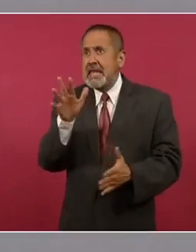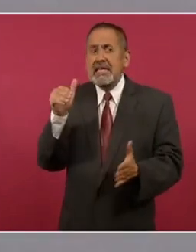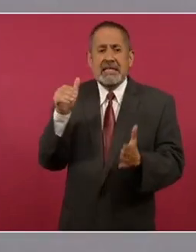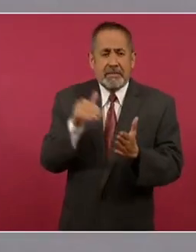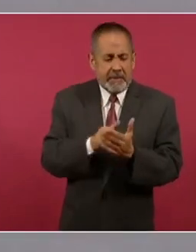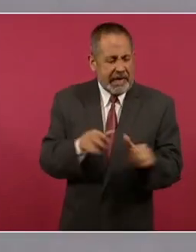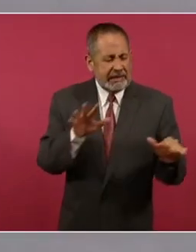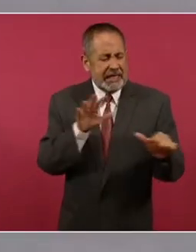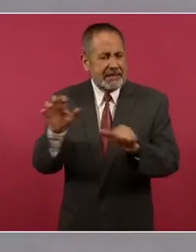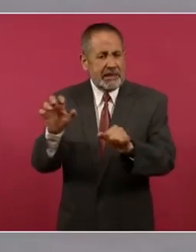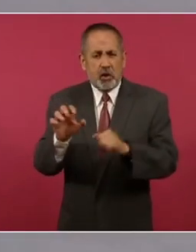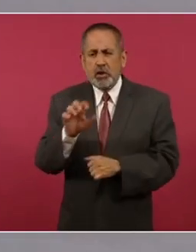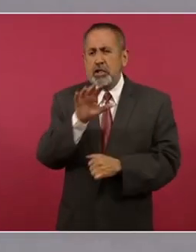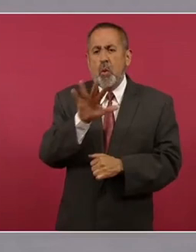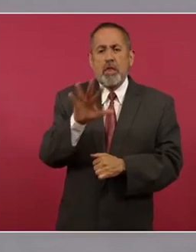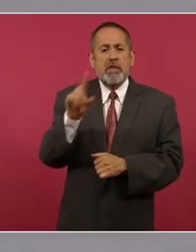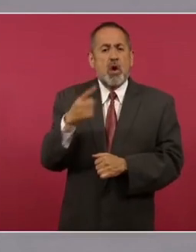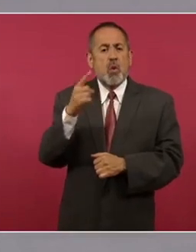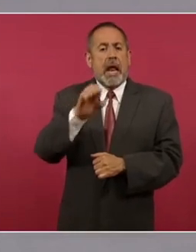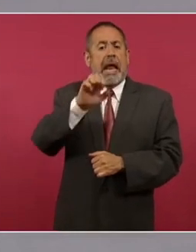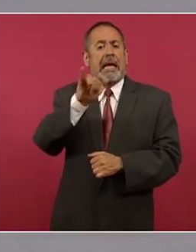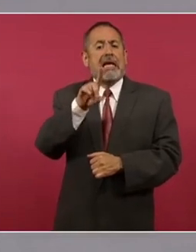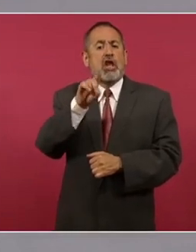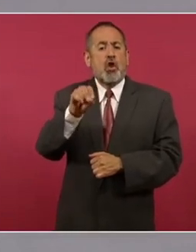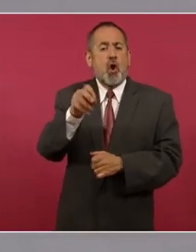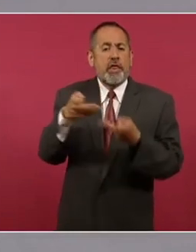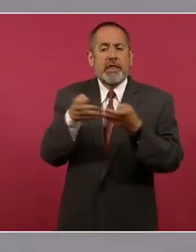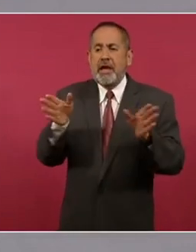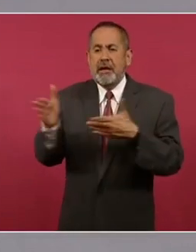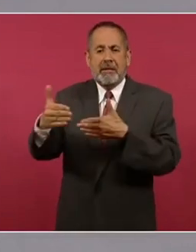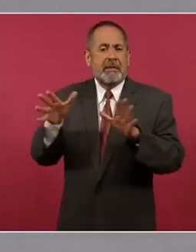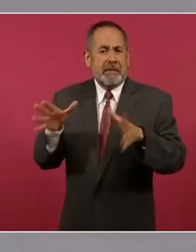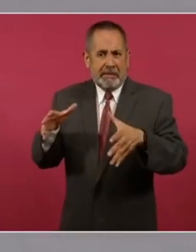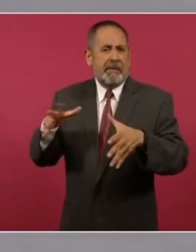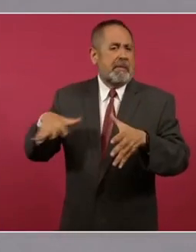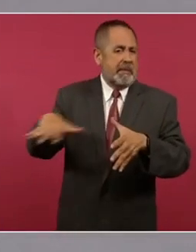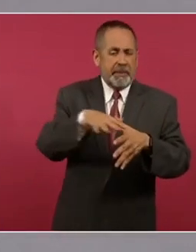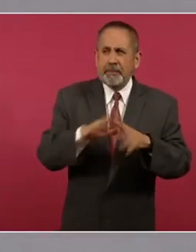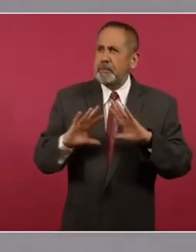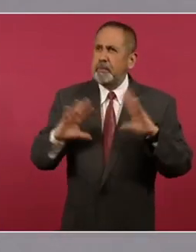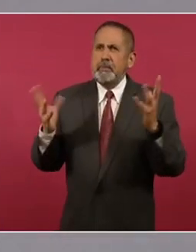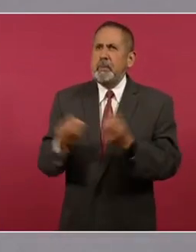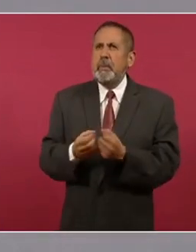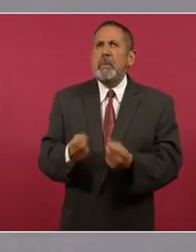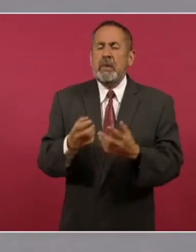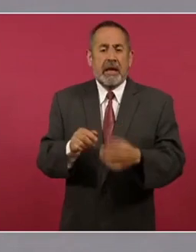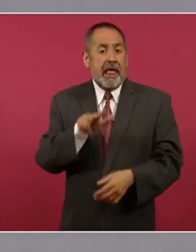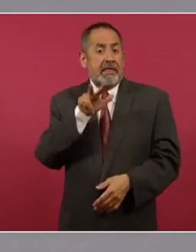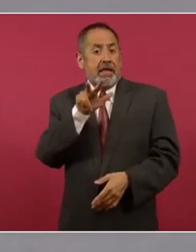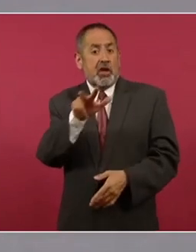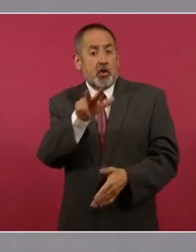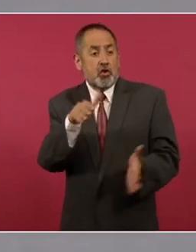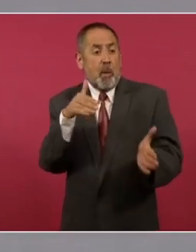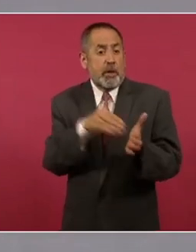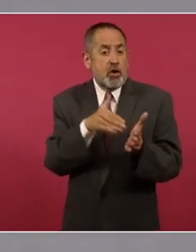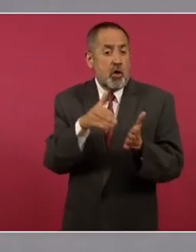mil seiscientos cincuenta y un ejidos con un total de 18 millones